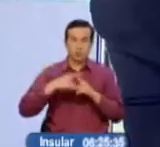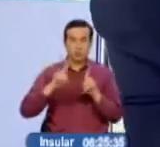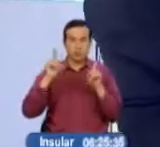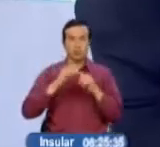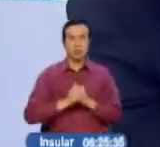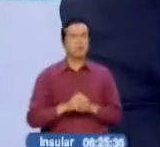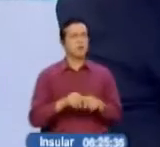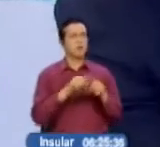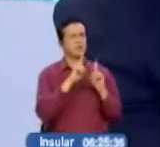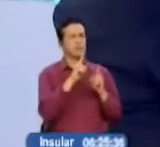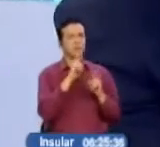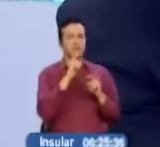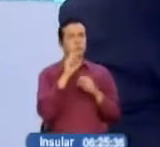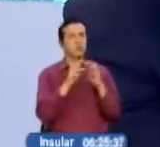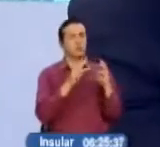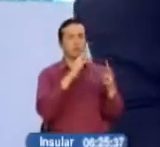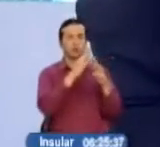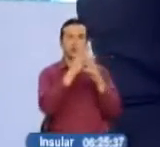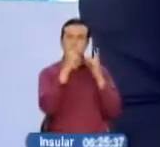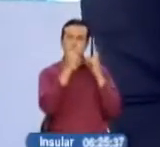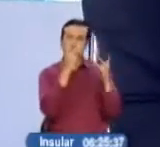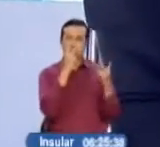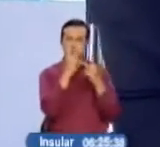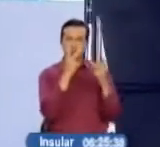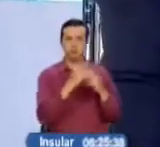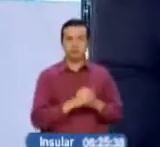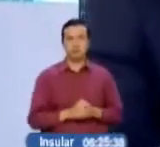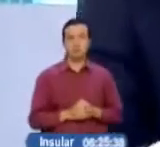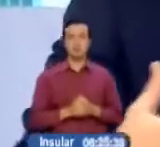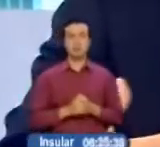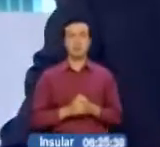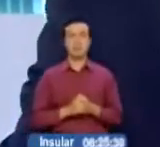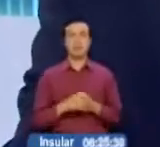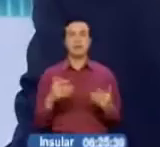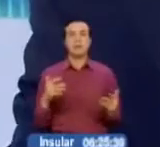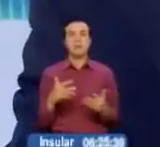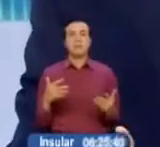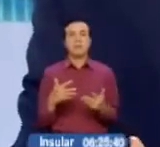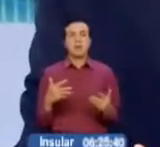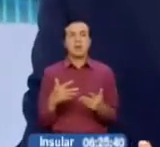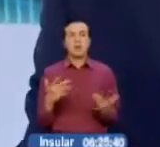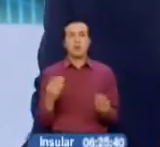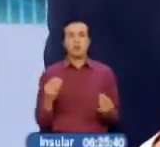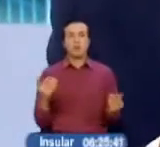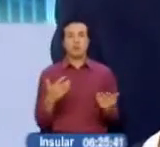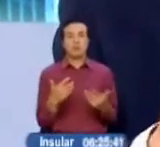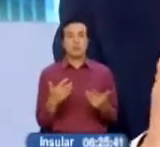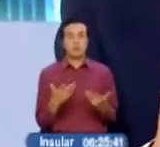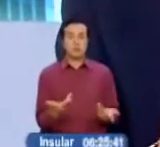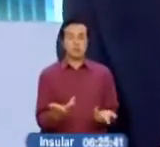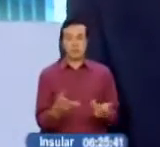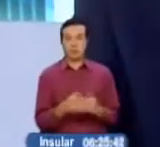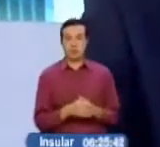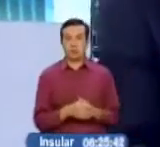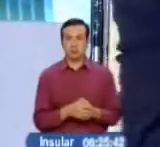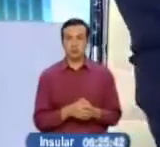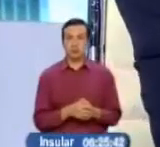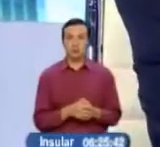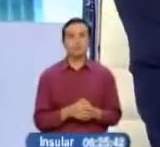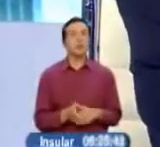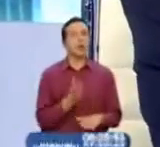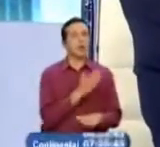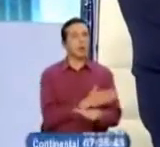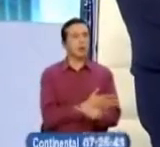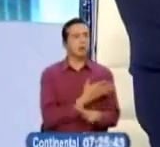Mario, el mundo es de percepciones y la gente frente a este hecho se pone nerviosa. El tema, ¿se puede decir que antes